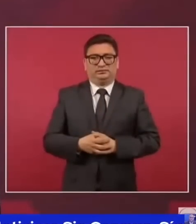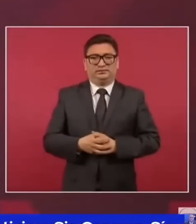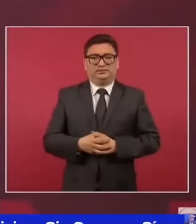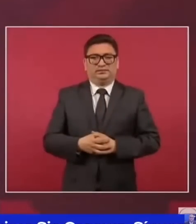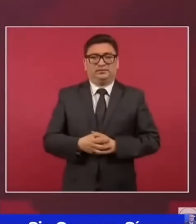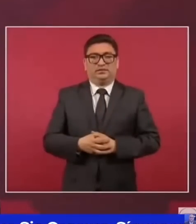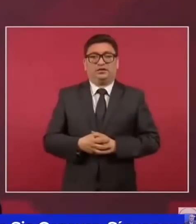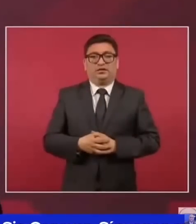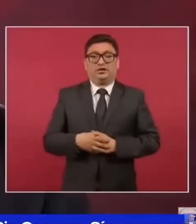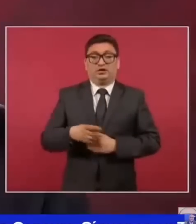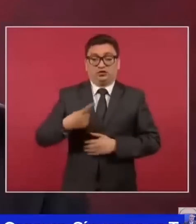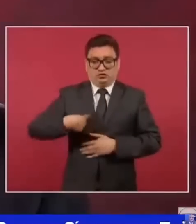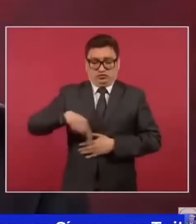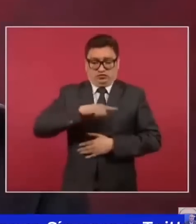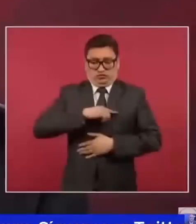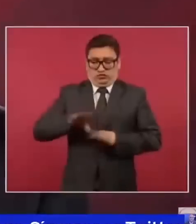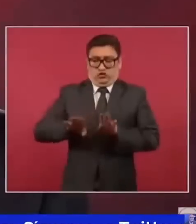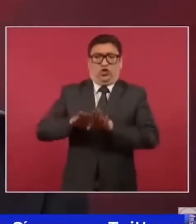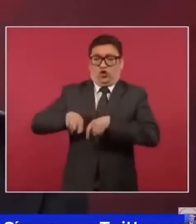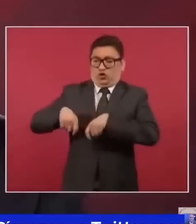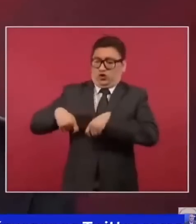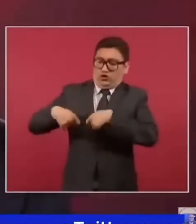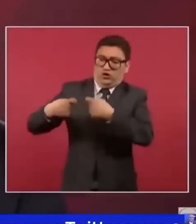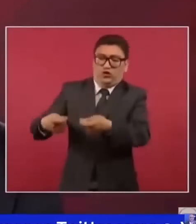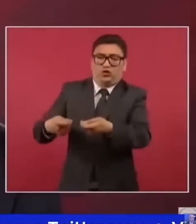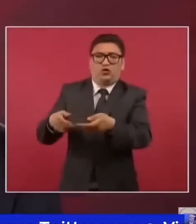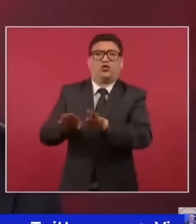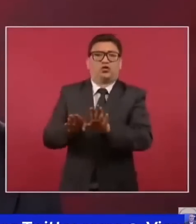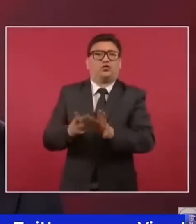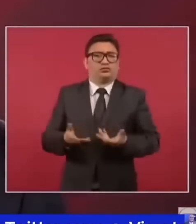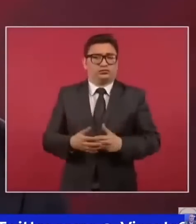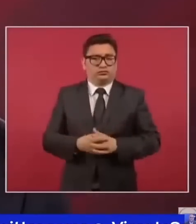lo entregaríamos si no